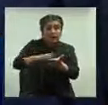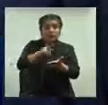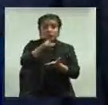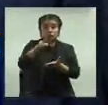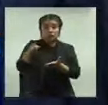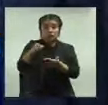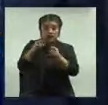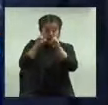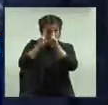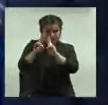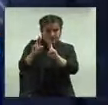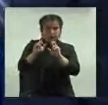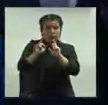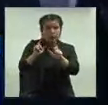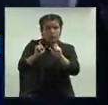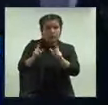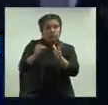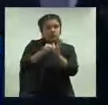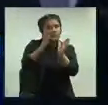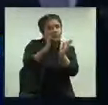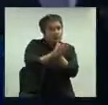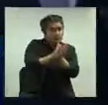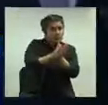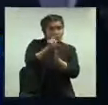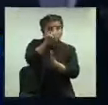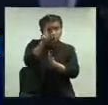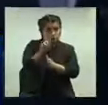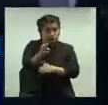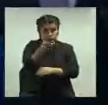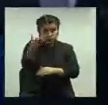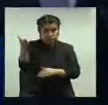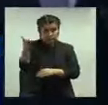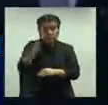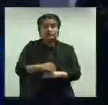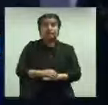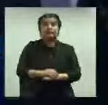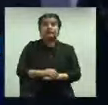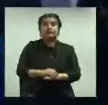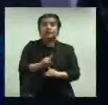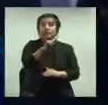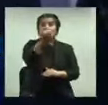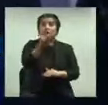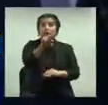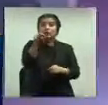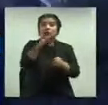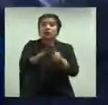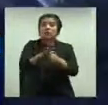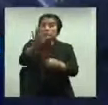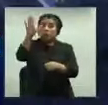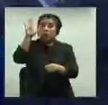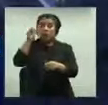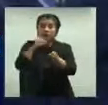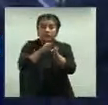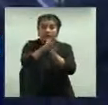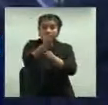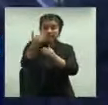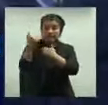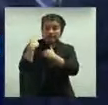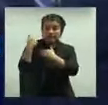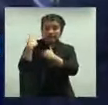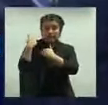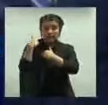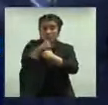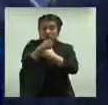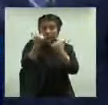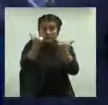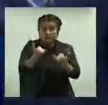cumplirla y velar por su cumplimiento. Juran juran fidelidad al cargo para el cual